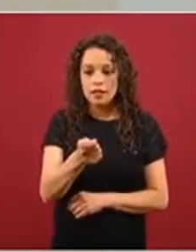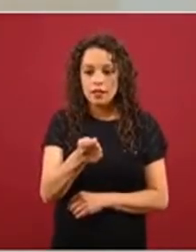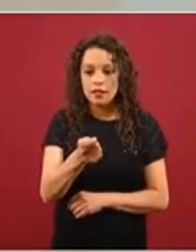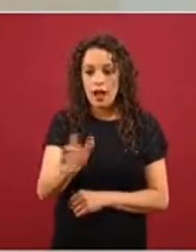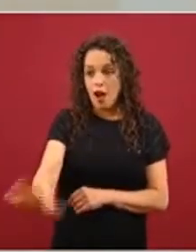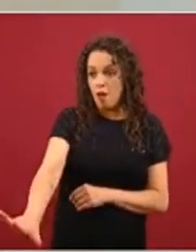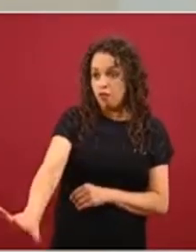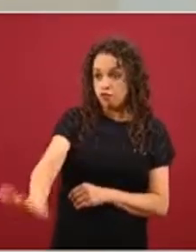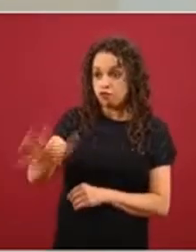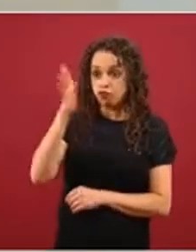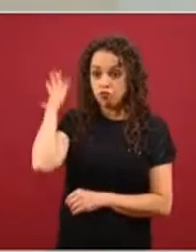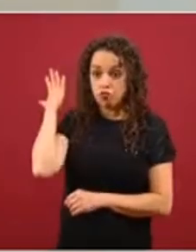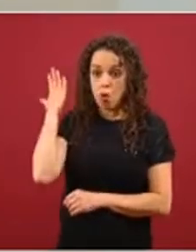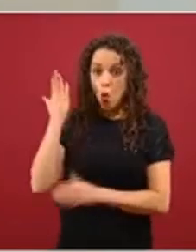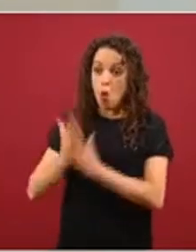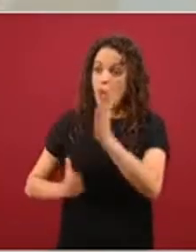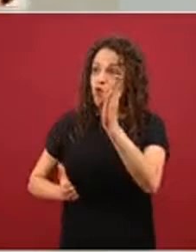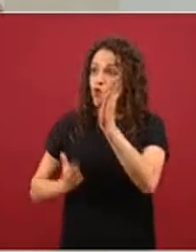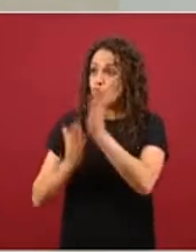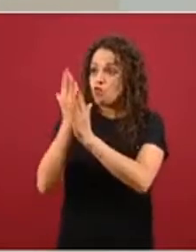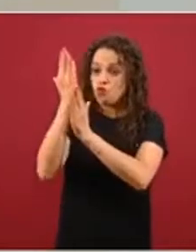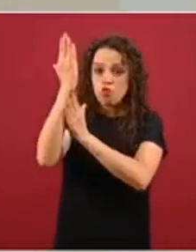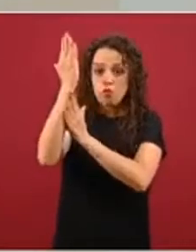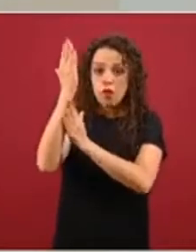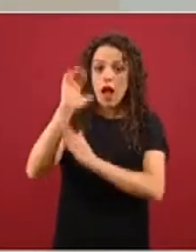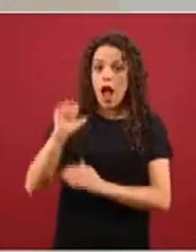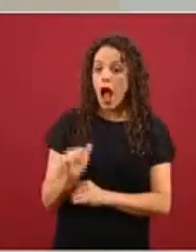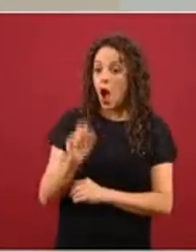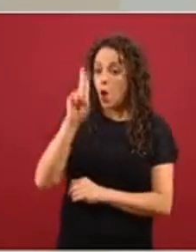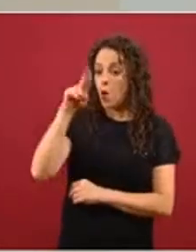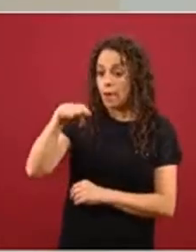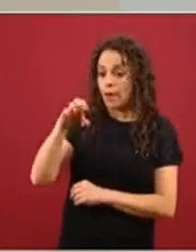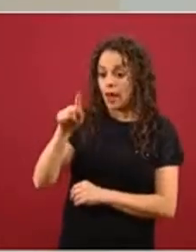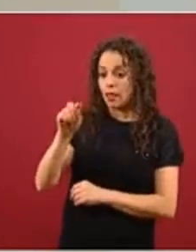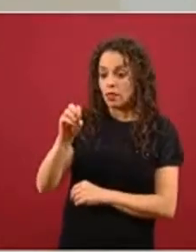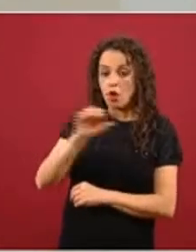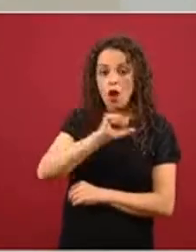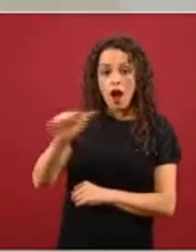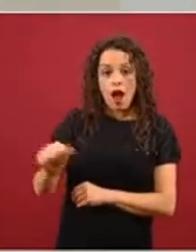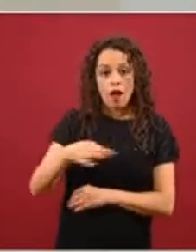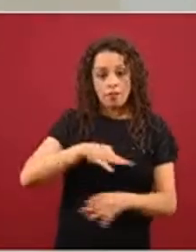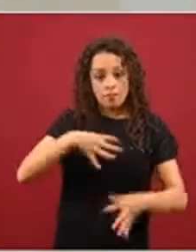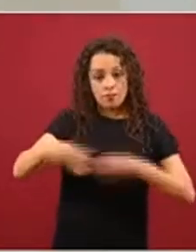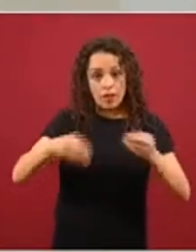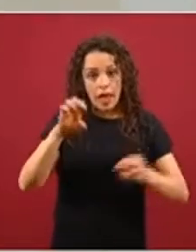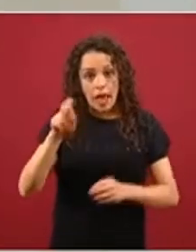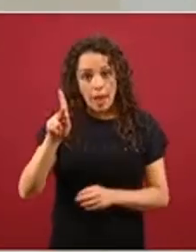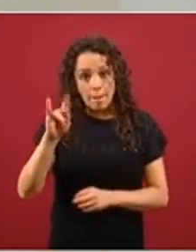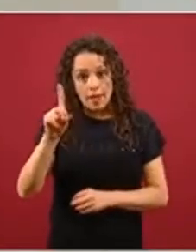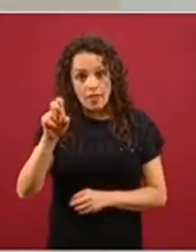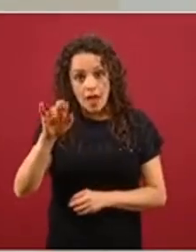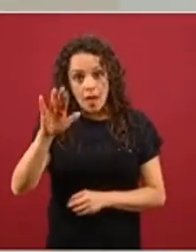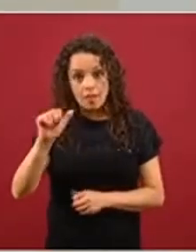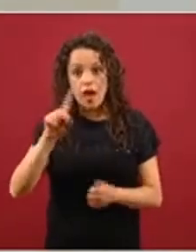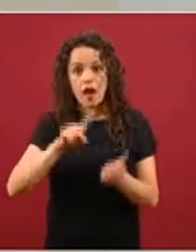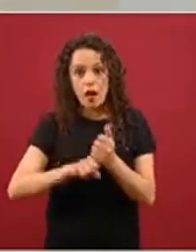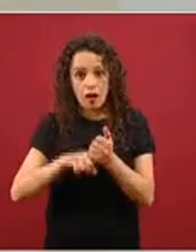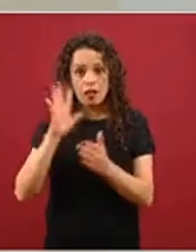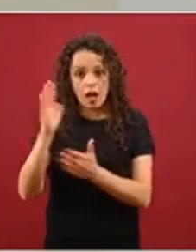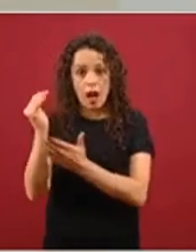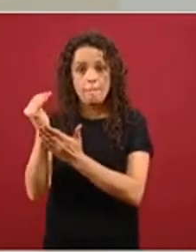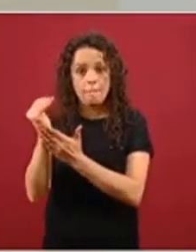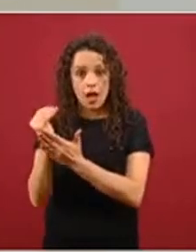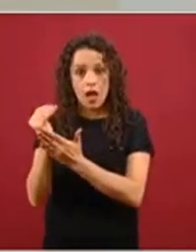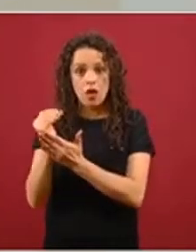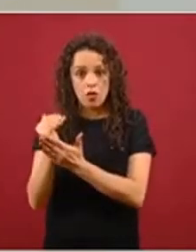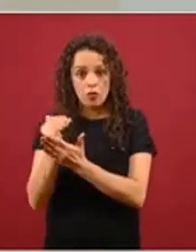cambio, la velocidad de aumento, que en este momento es de aumento de la epidemia, es cada vez menor.